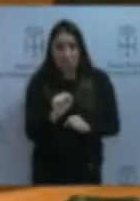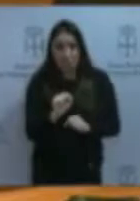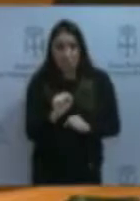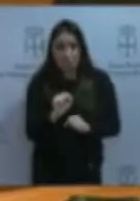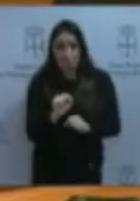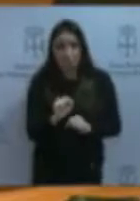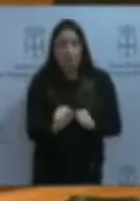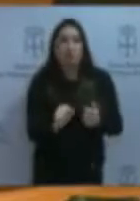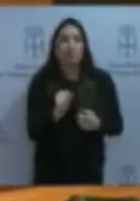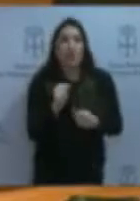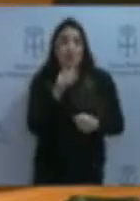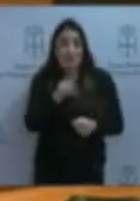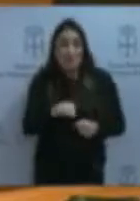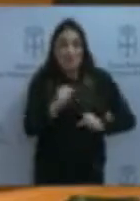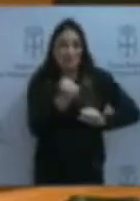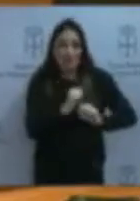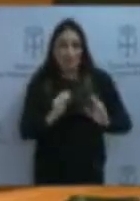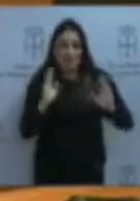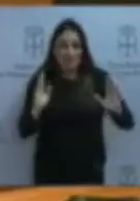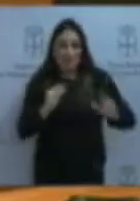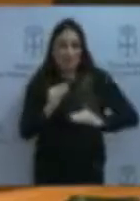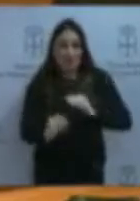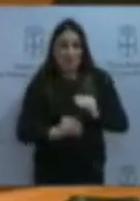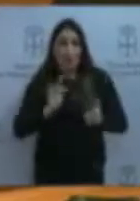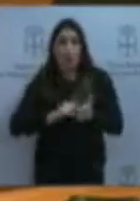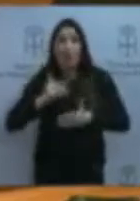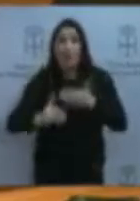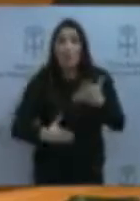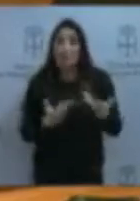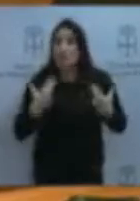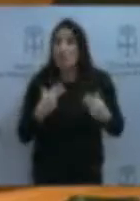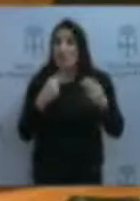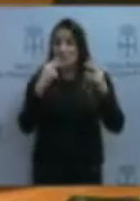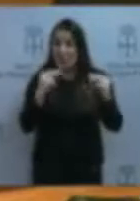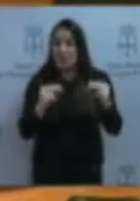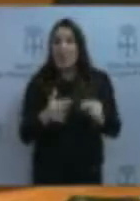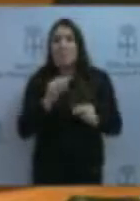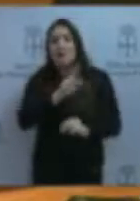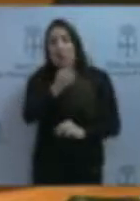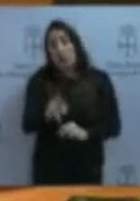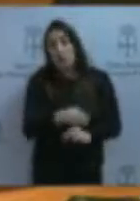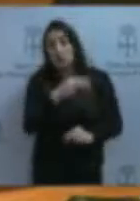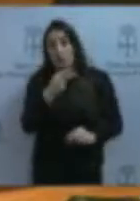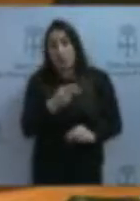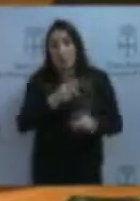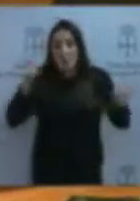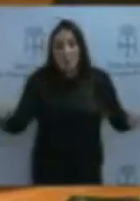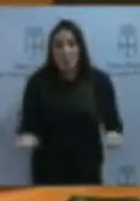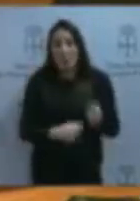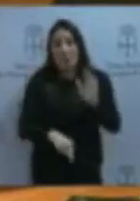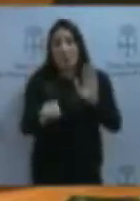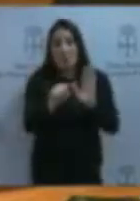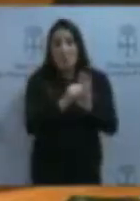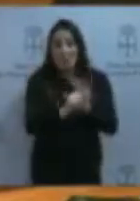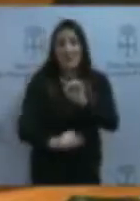Servicio de Salud del Principado de Asturias. Una vez finalizado este proceso en marcha y publicada la resolución de la actualización de los méritos,